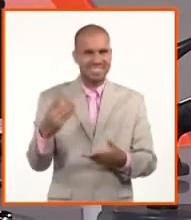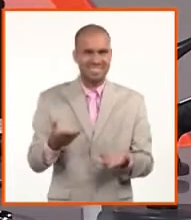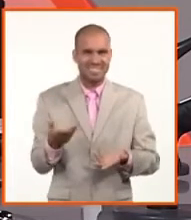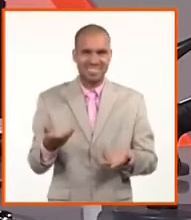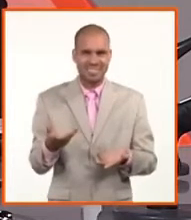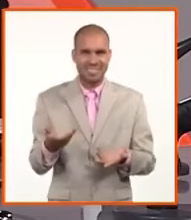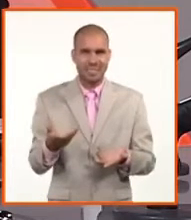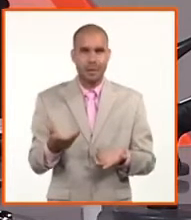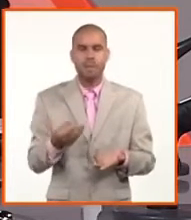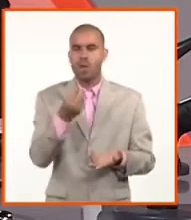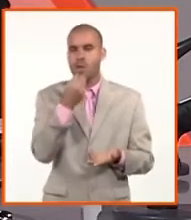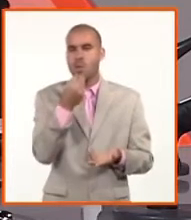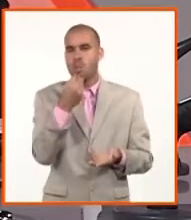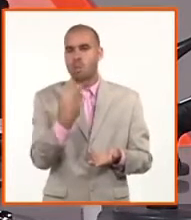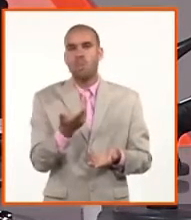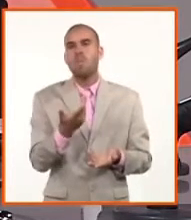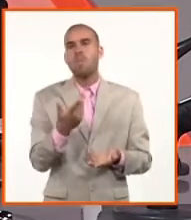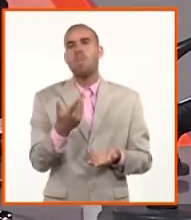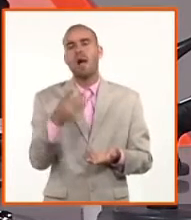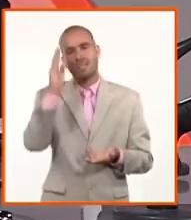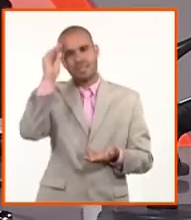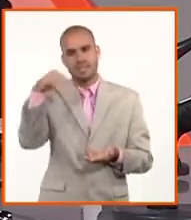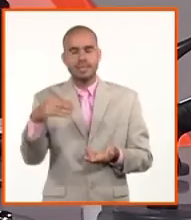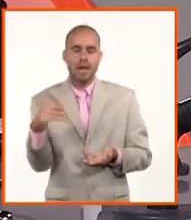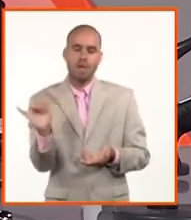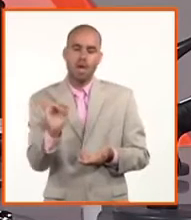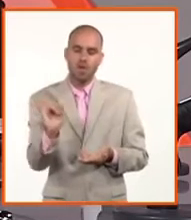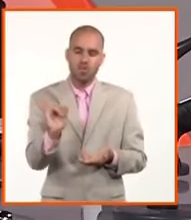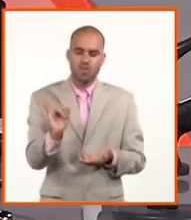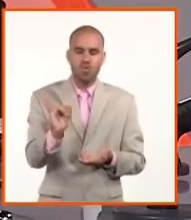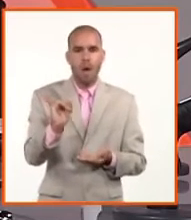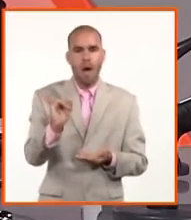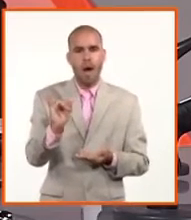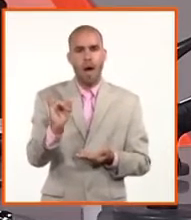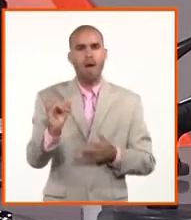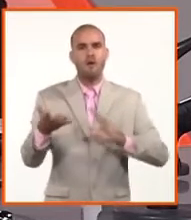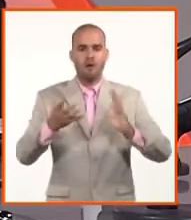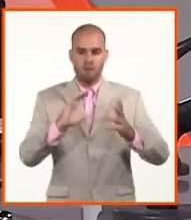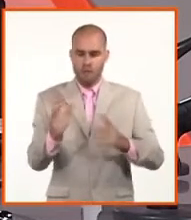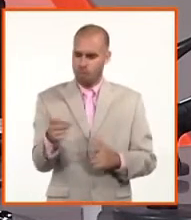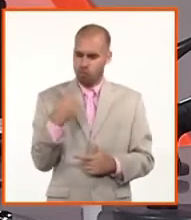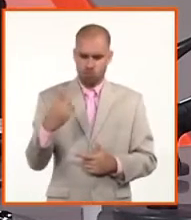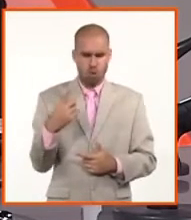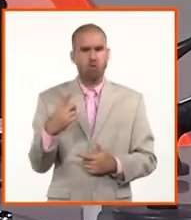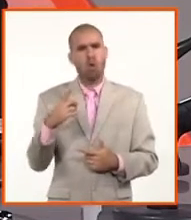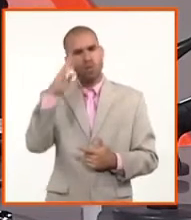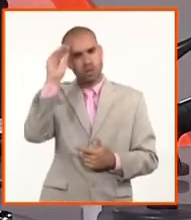y como ofrenda de devoción y desprendimiento las hemos depositado en los brazos de la